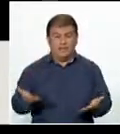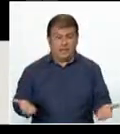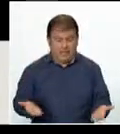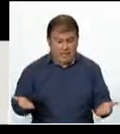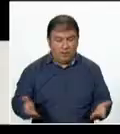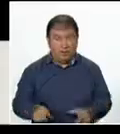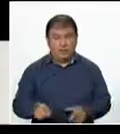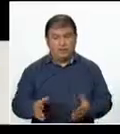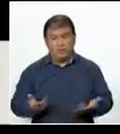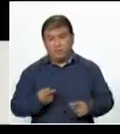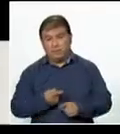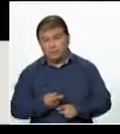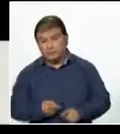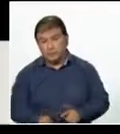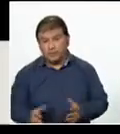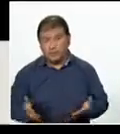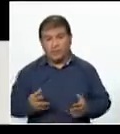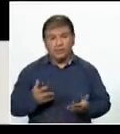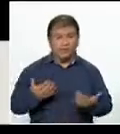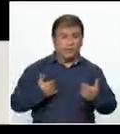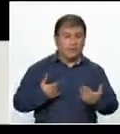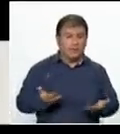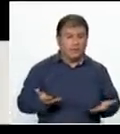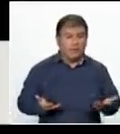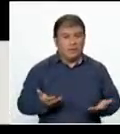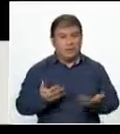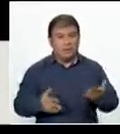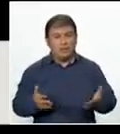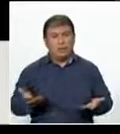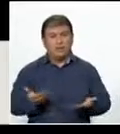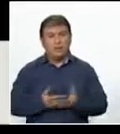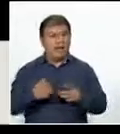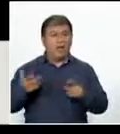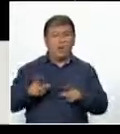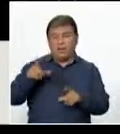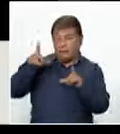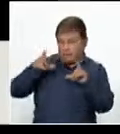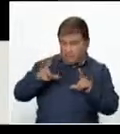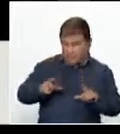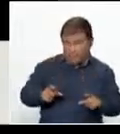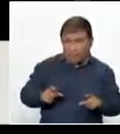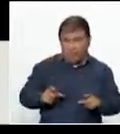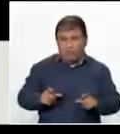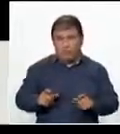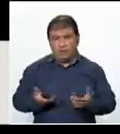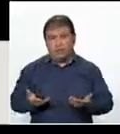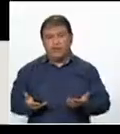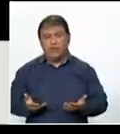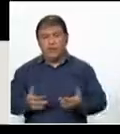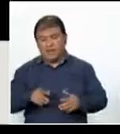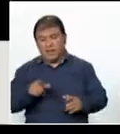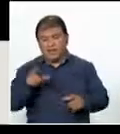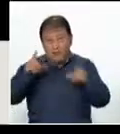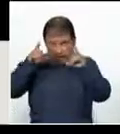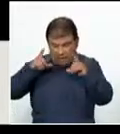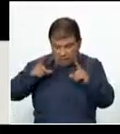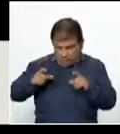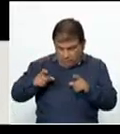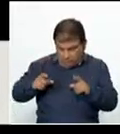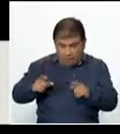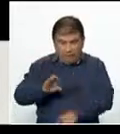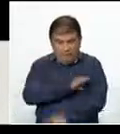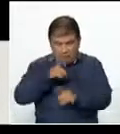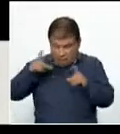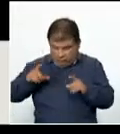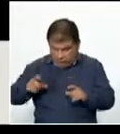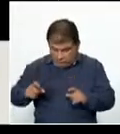lugar. Sin embargo, lo que vemos que ya hay unos peritos que toman fotografías a los restos de esta persona que falleció,